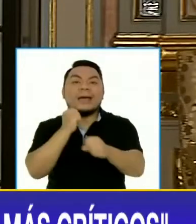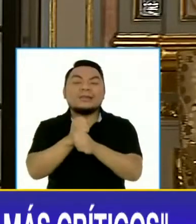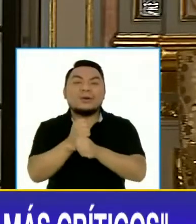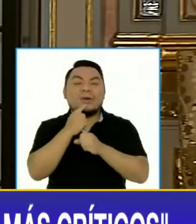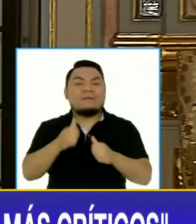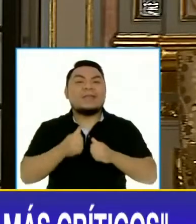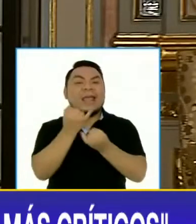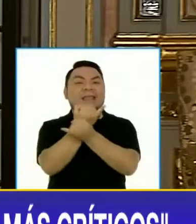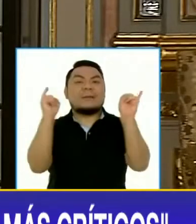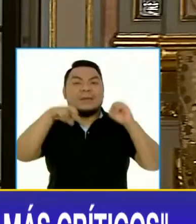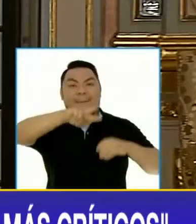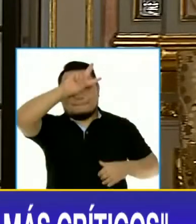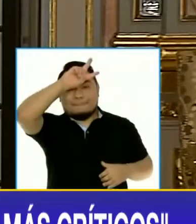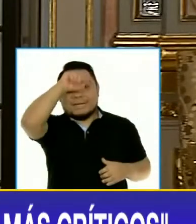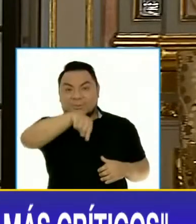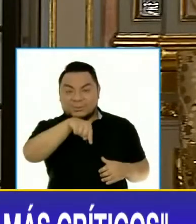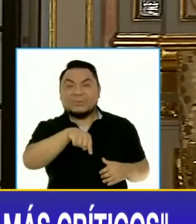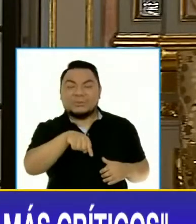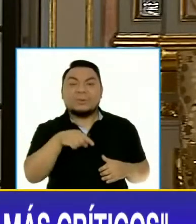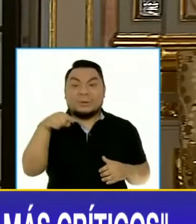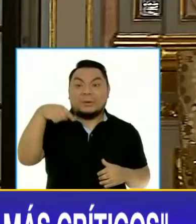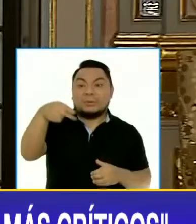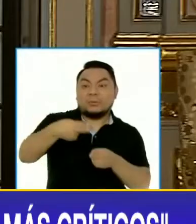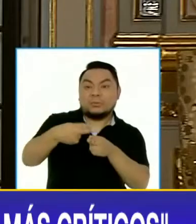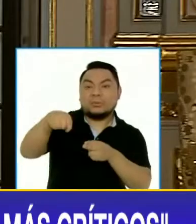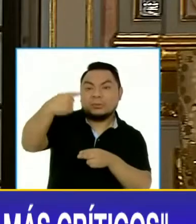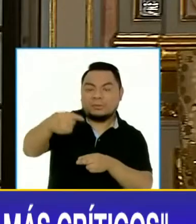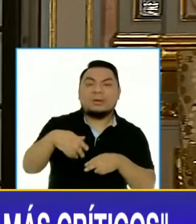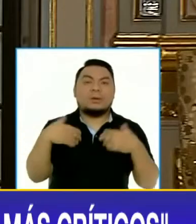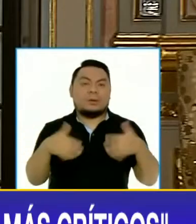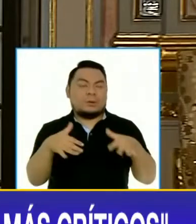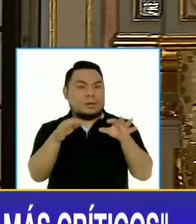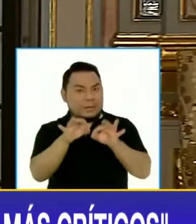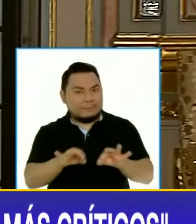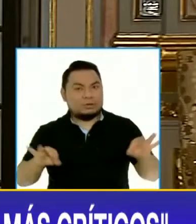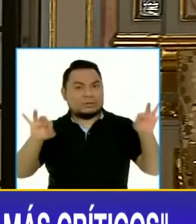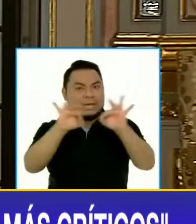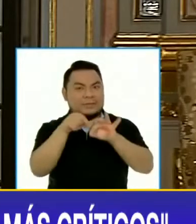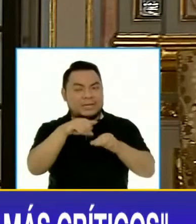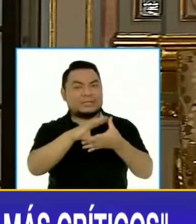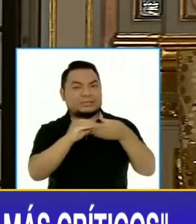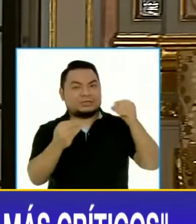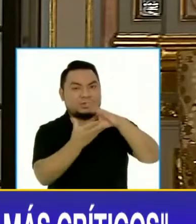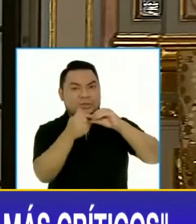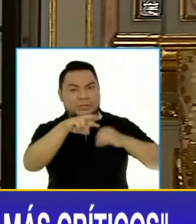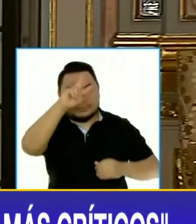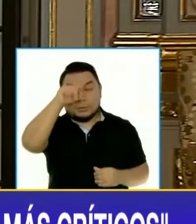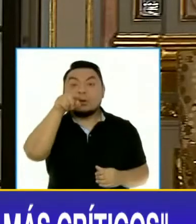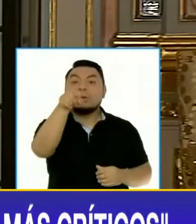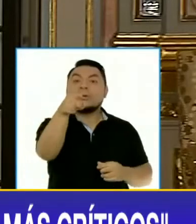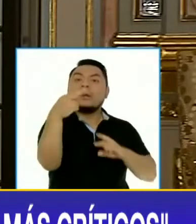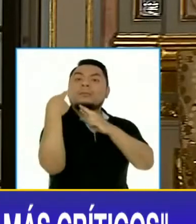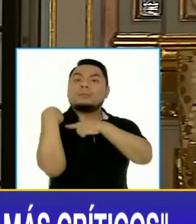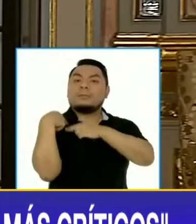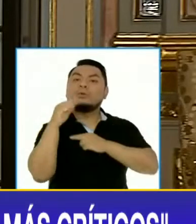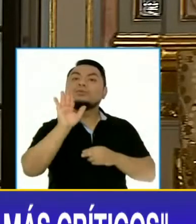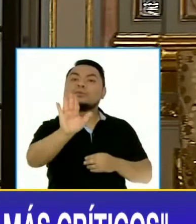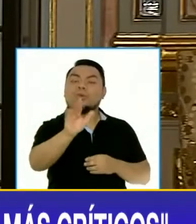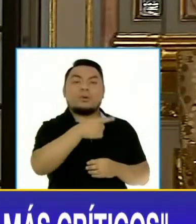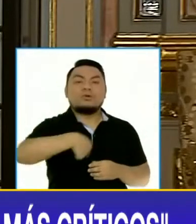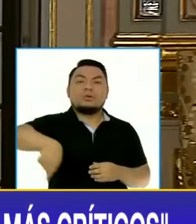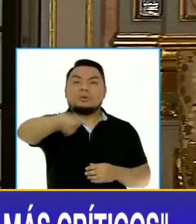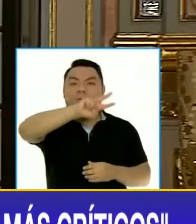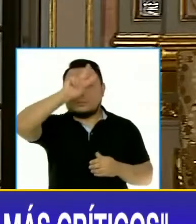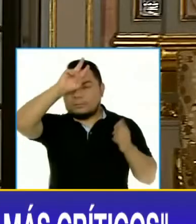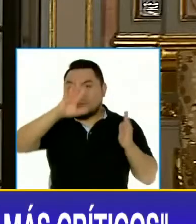independiente, marcan un hito muy importante en nuestra historia. Está en manos de ustedes,